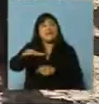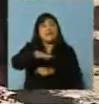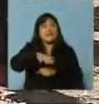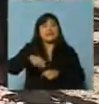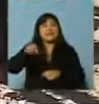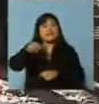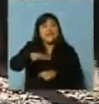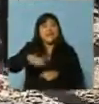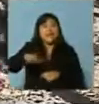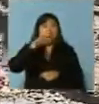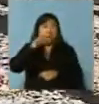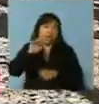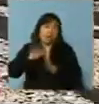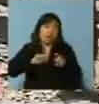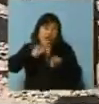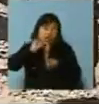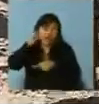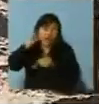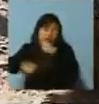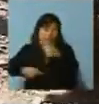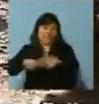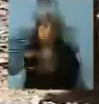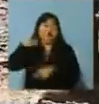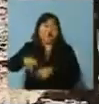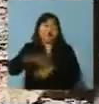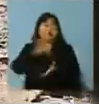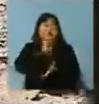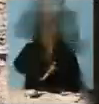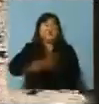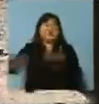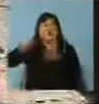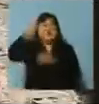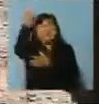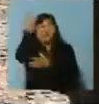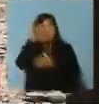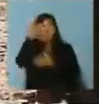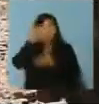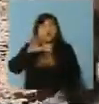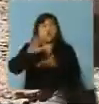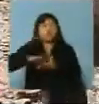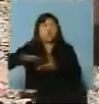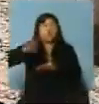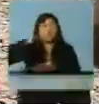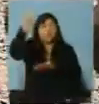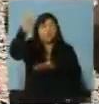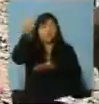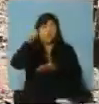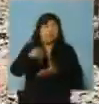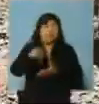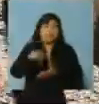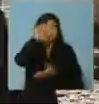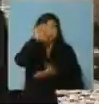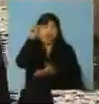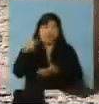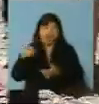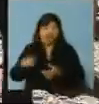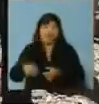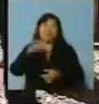singular localidad en el segundo pueblo solar de nuestro país. Por